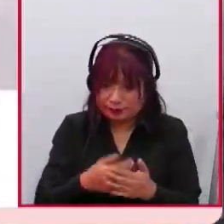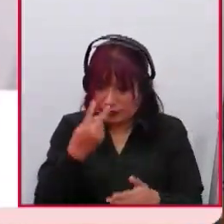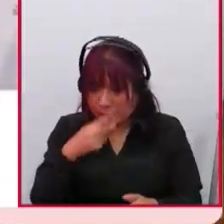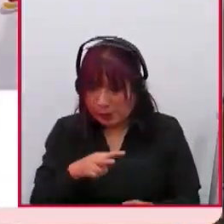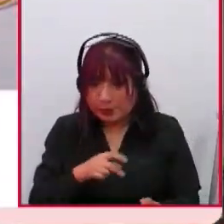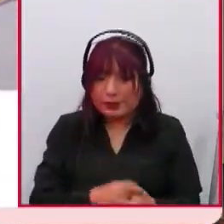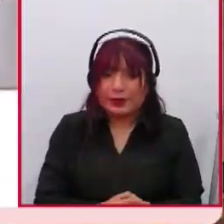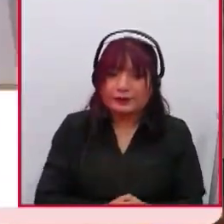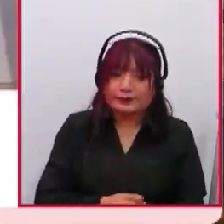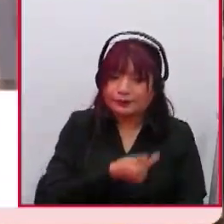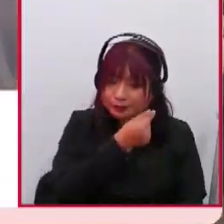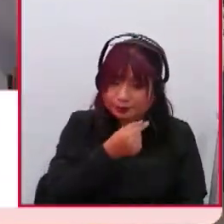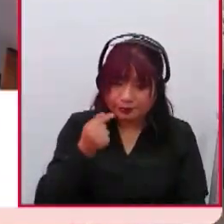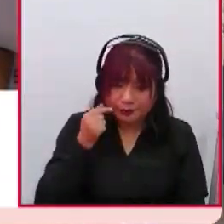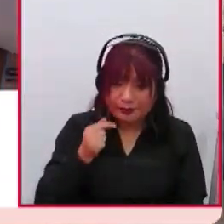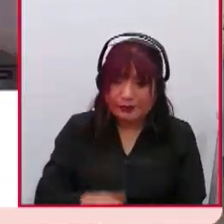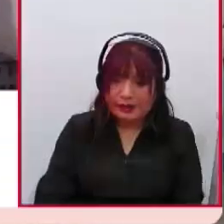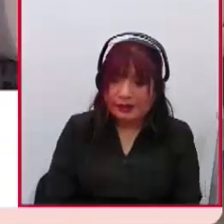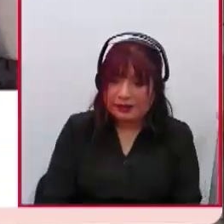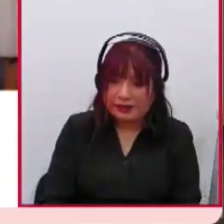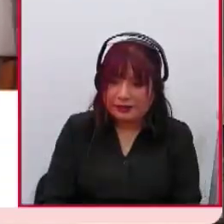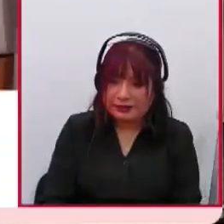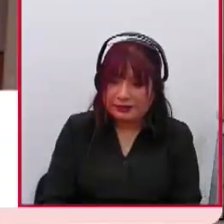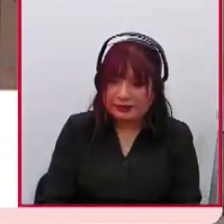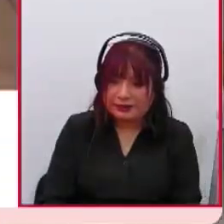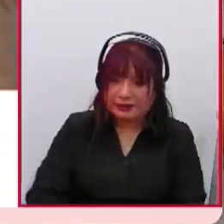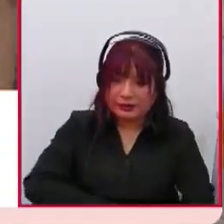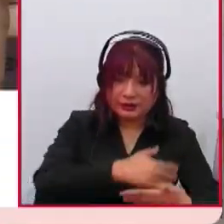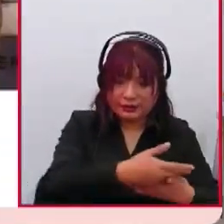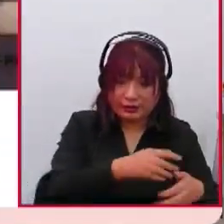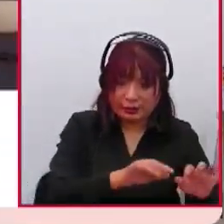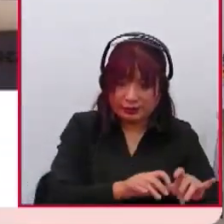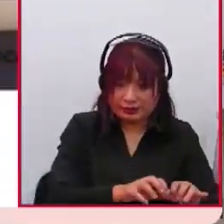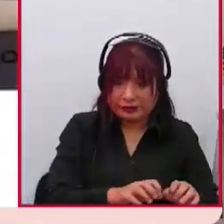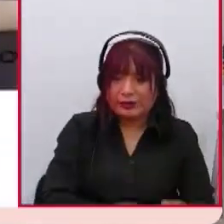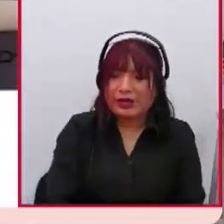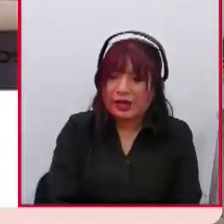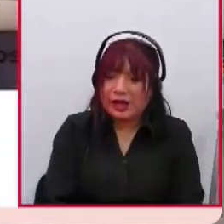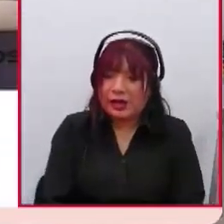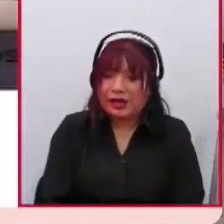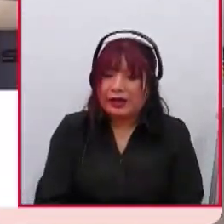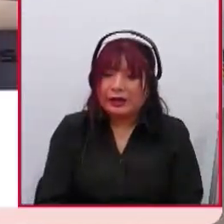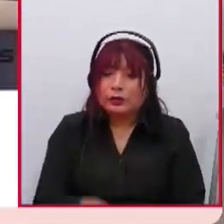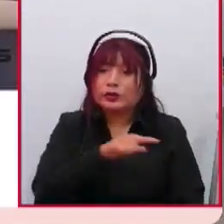reactivo que ustedes lo generan, ¿no? Por la adición de ácido que hacen.